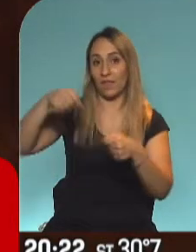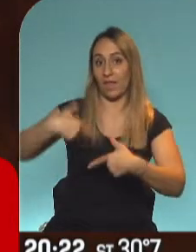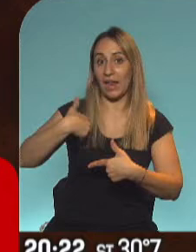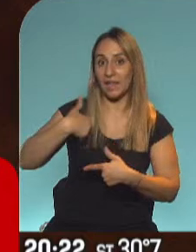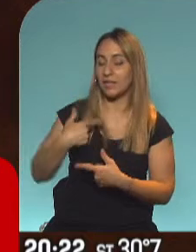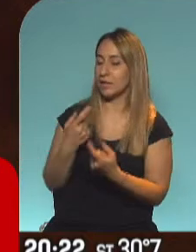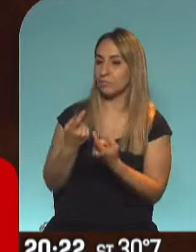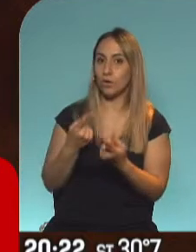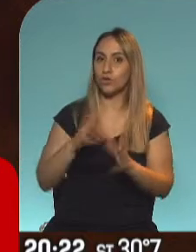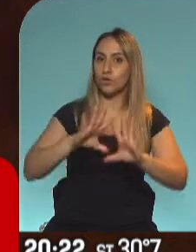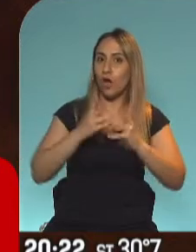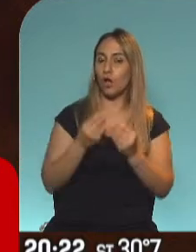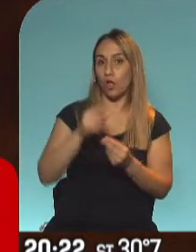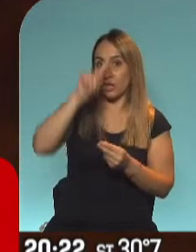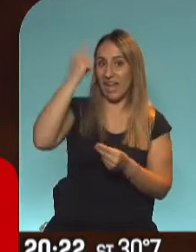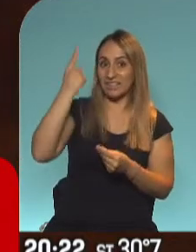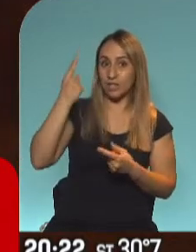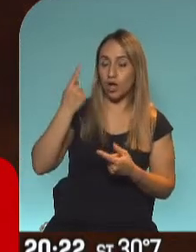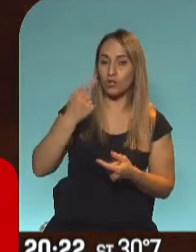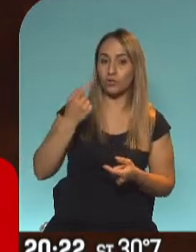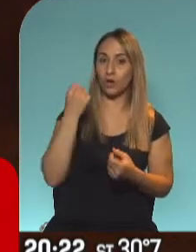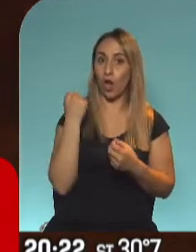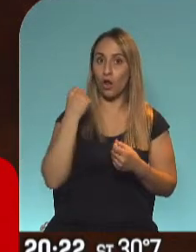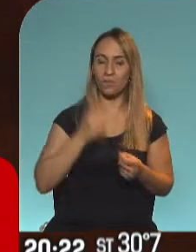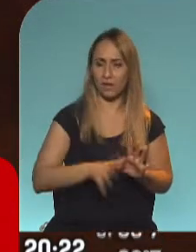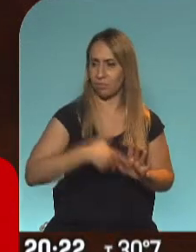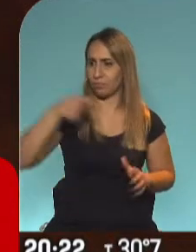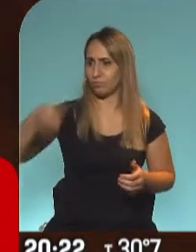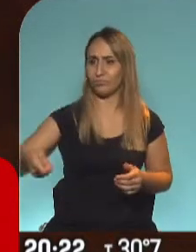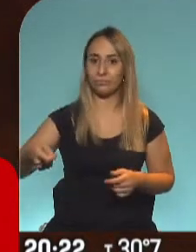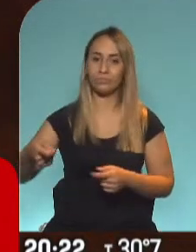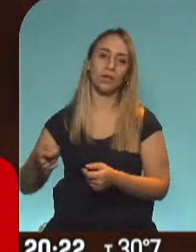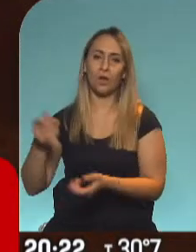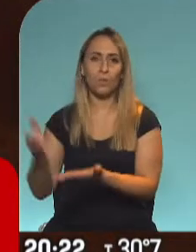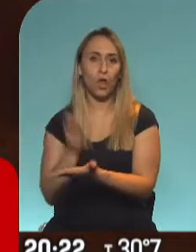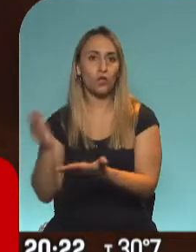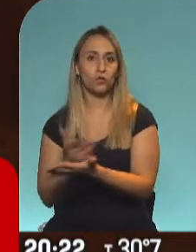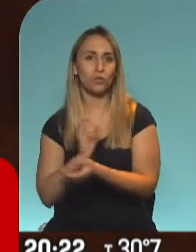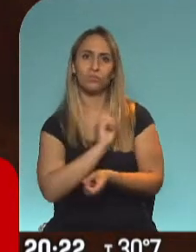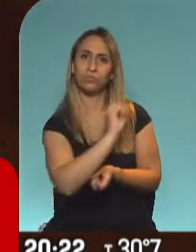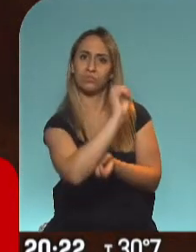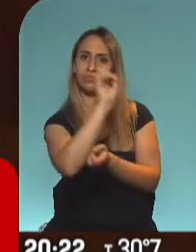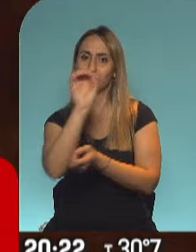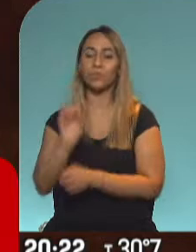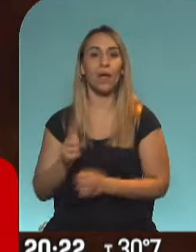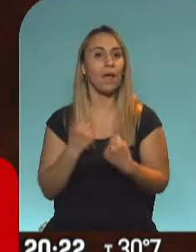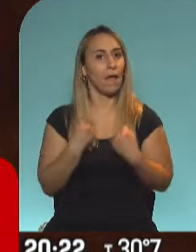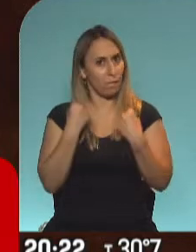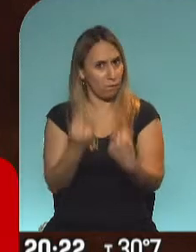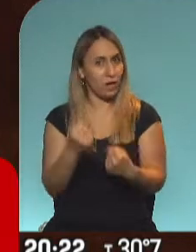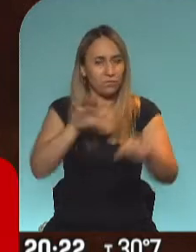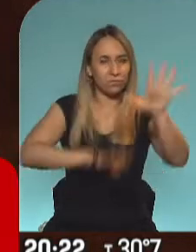compraba Nación para poder distribuirlo con equidad. Y así fuimos haciendo un enorme esfuerzo, hospitales de